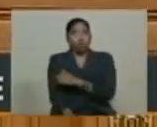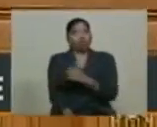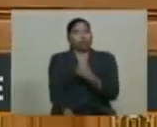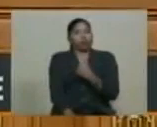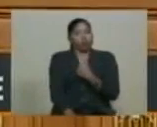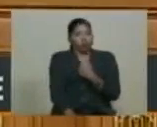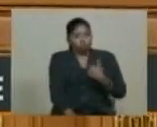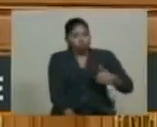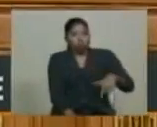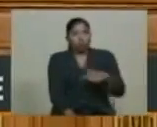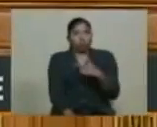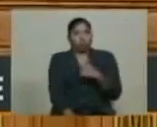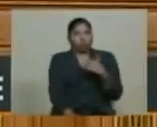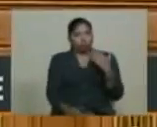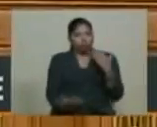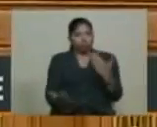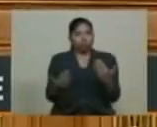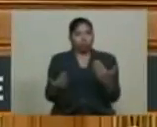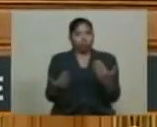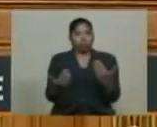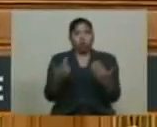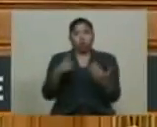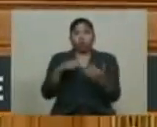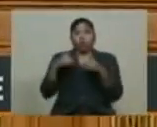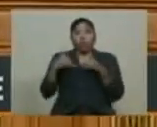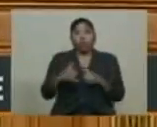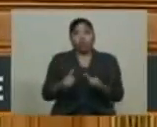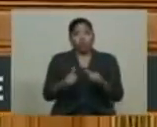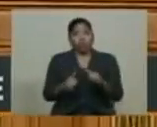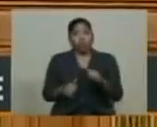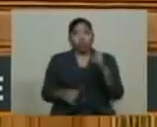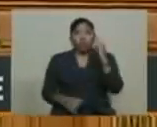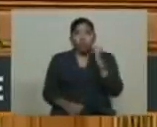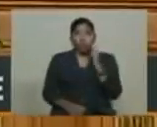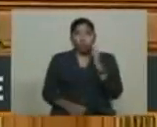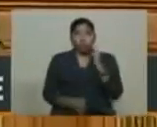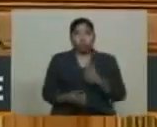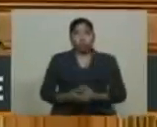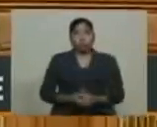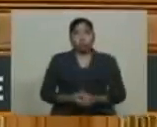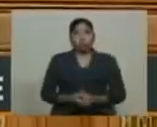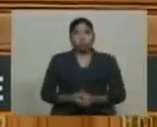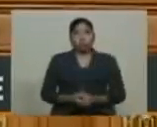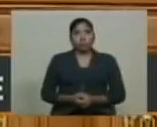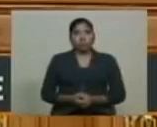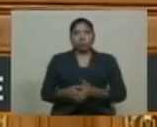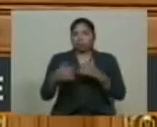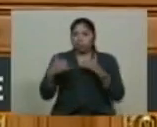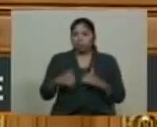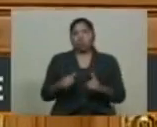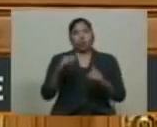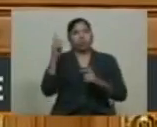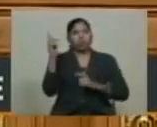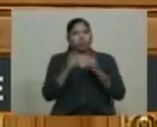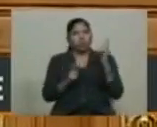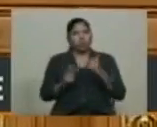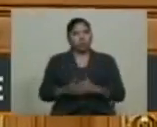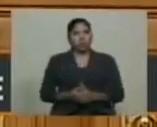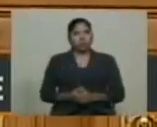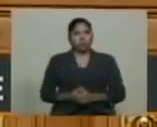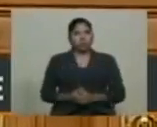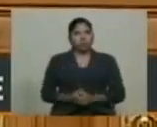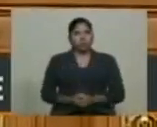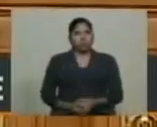Somos hijos de Bolívar. Somos hijos e hijas de Chávez.